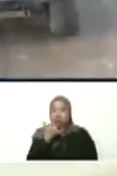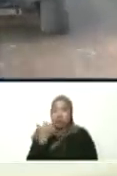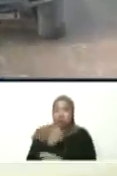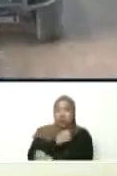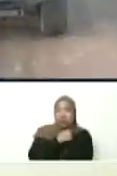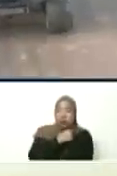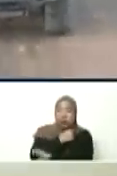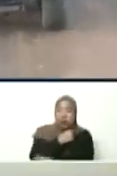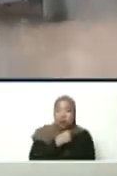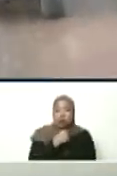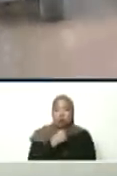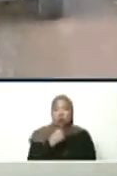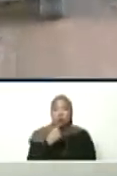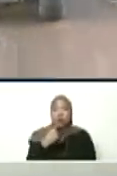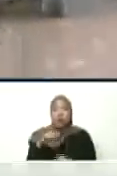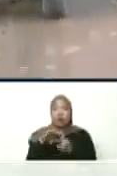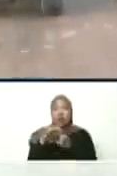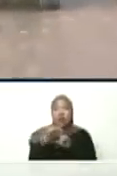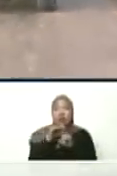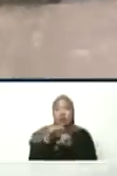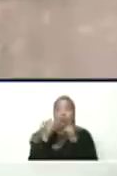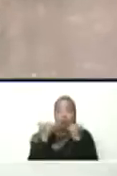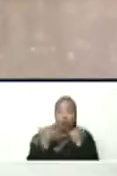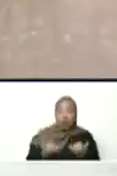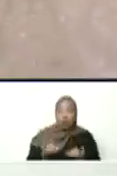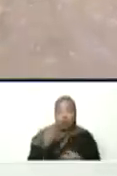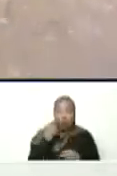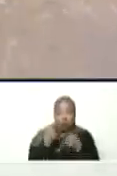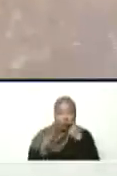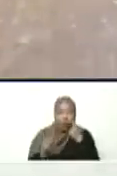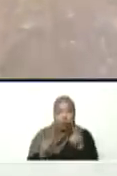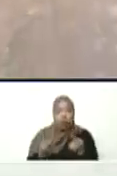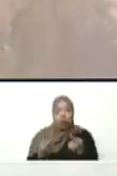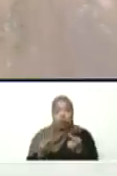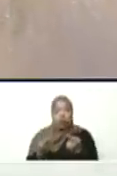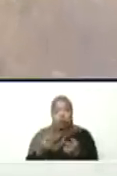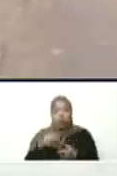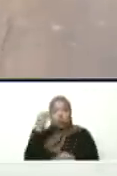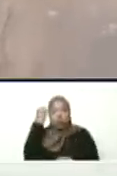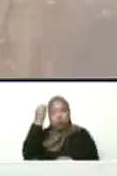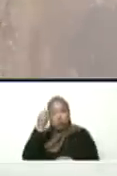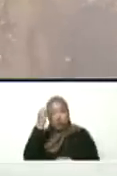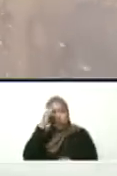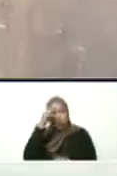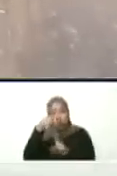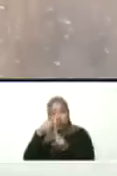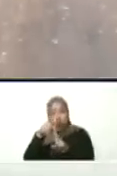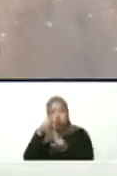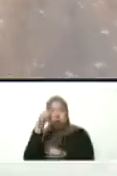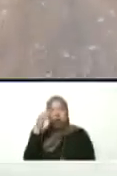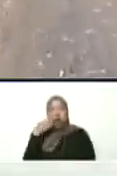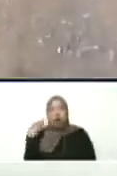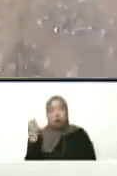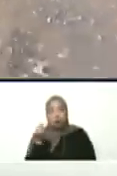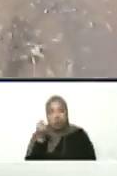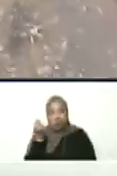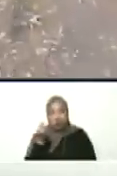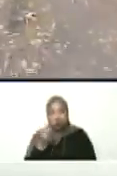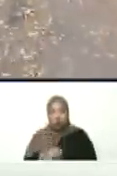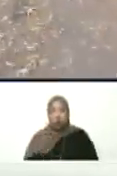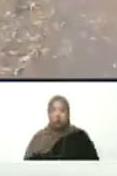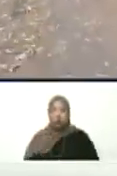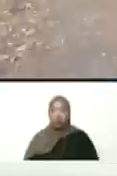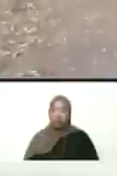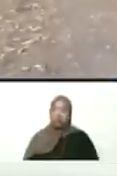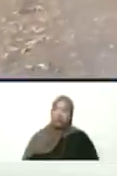y atenerse a la realidad real, con los pies sobre la tierra, a la experiencia, a lo